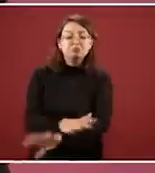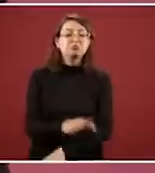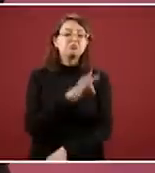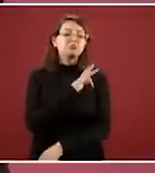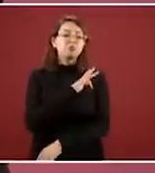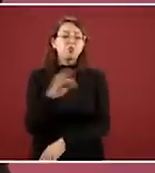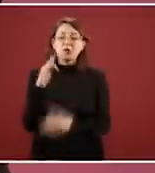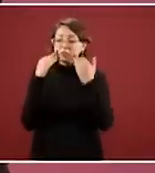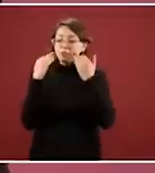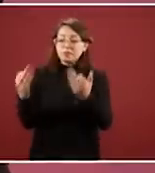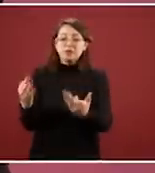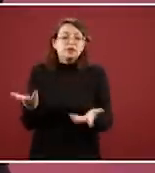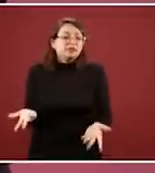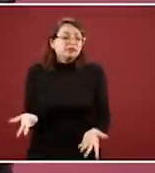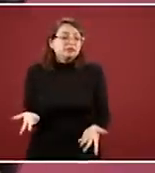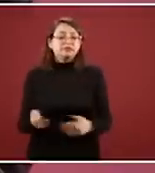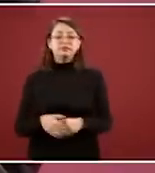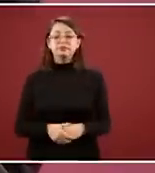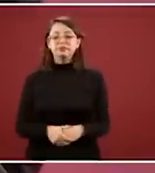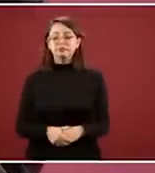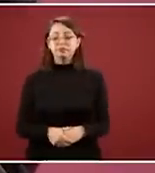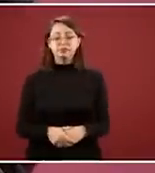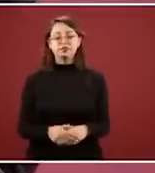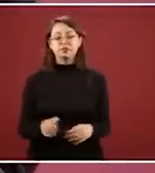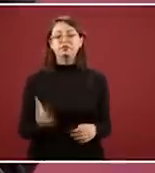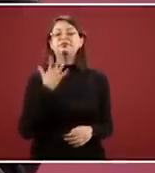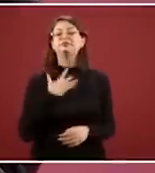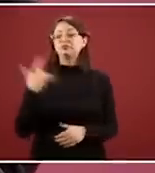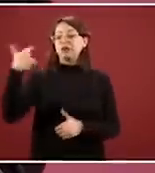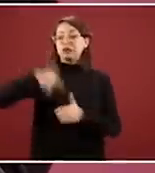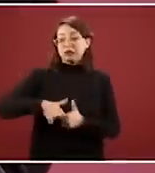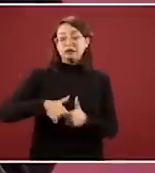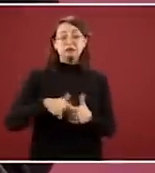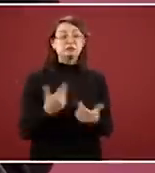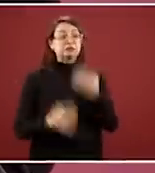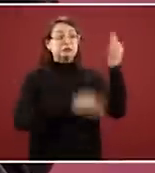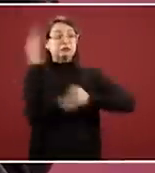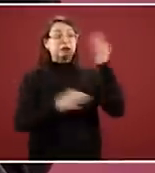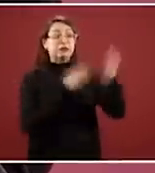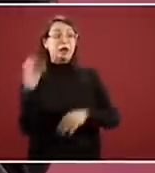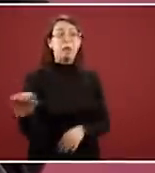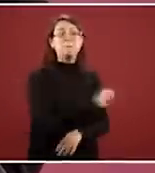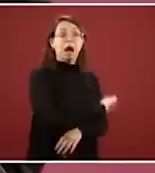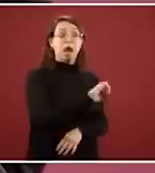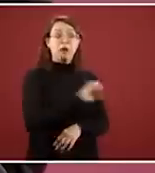Esto, por ejemplo, de la gasolina, ¿no? Empieza una campaña, va a aumentar la gasolina, va a aumentar la gasolina, y no